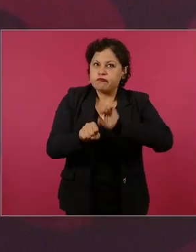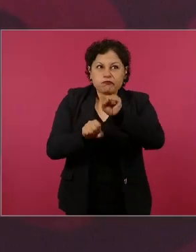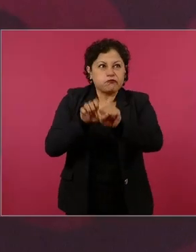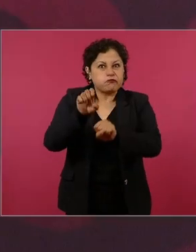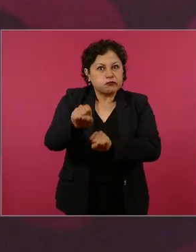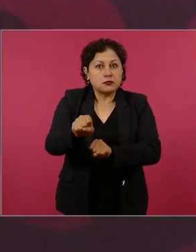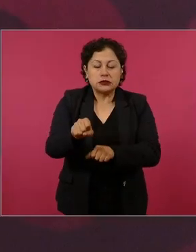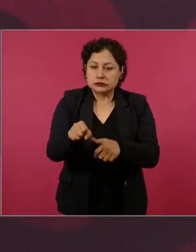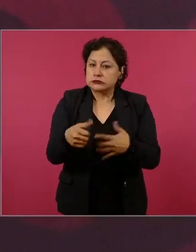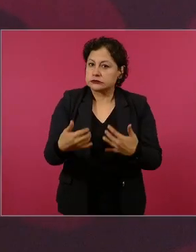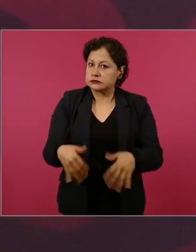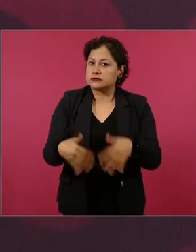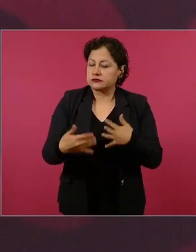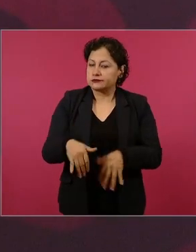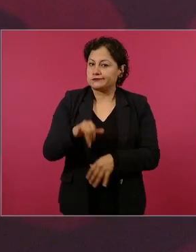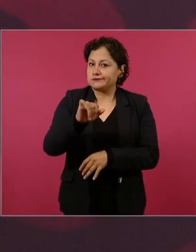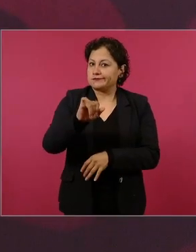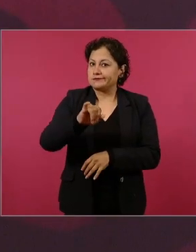Se